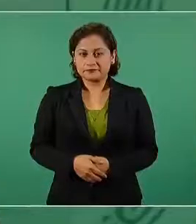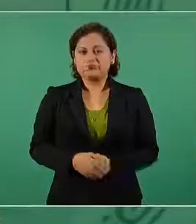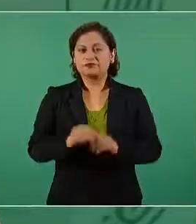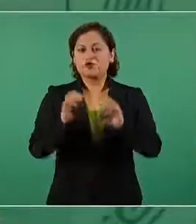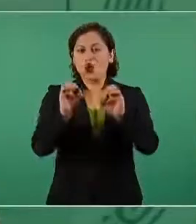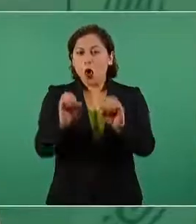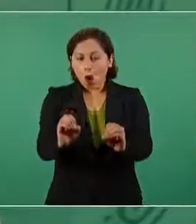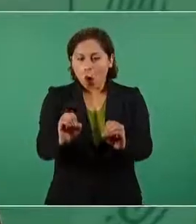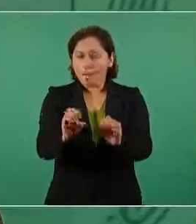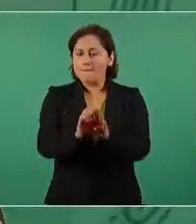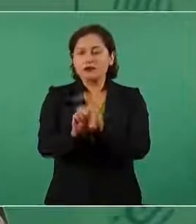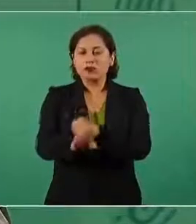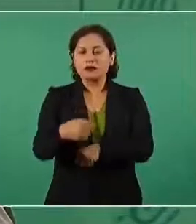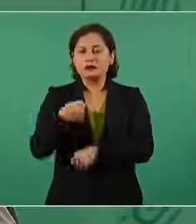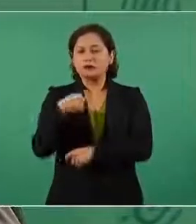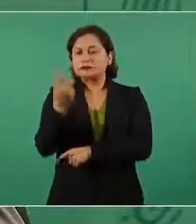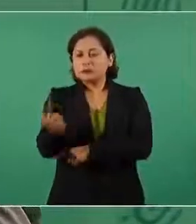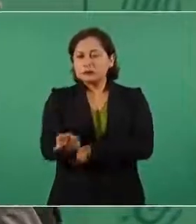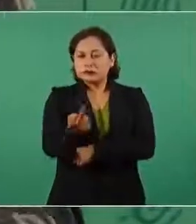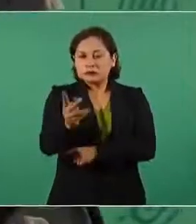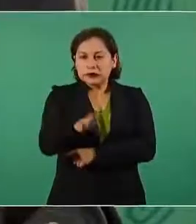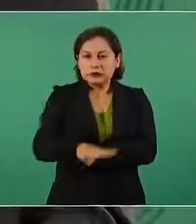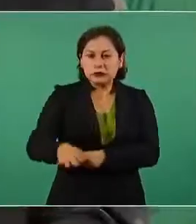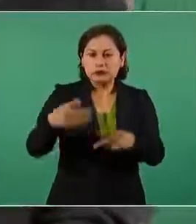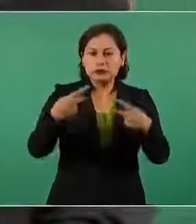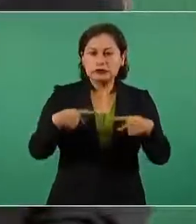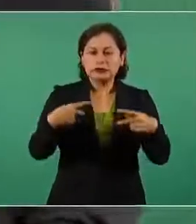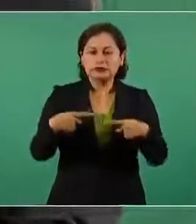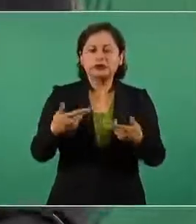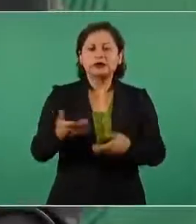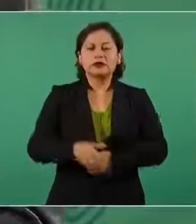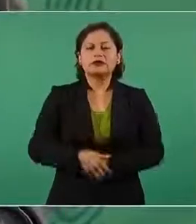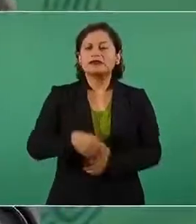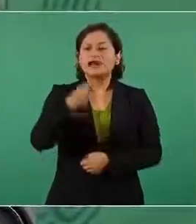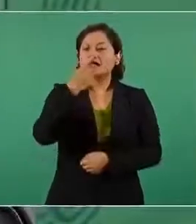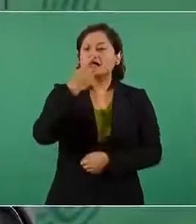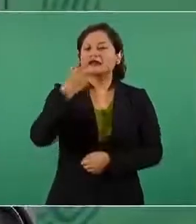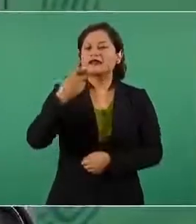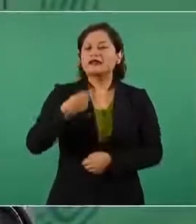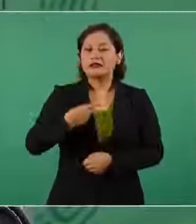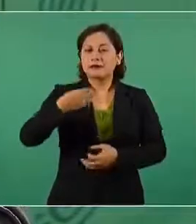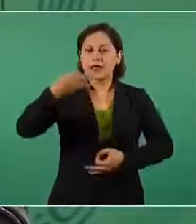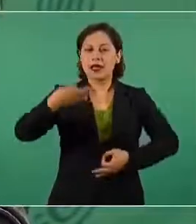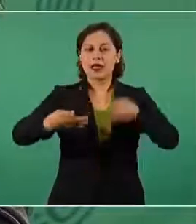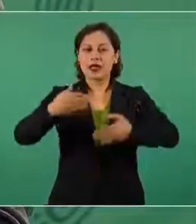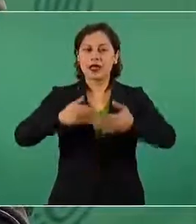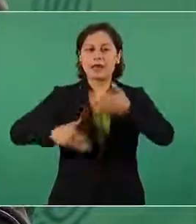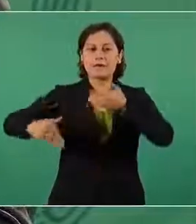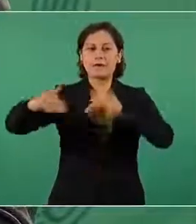dame el nombre de tres magistrados.